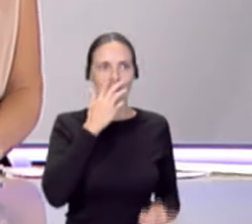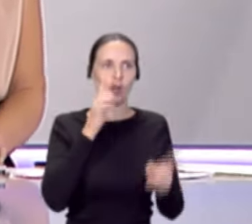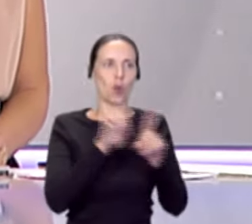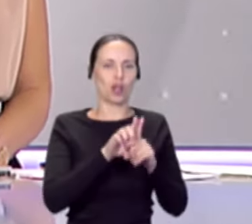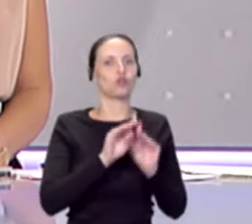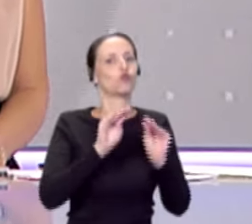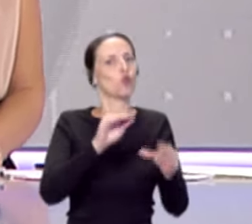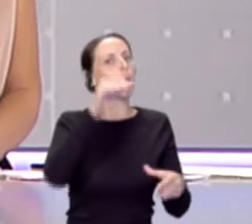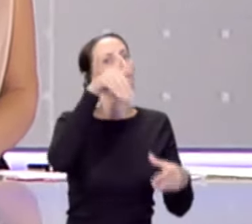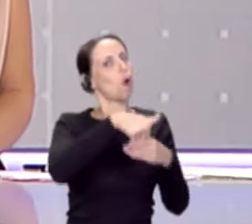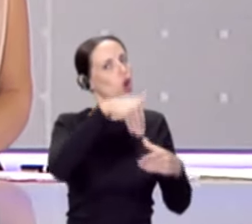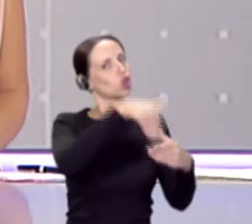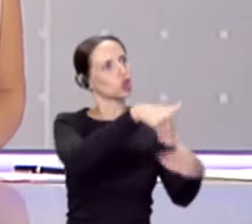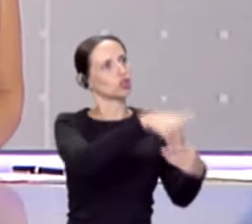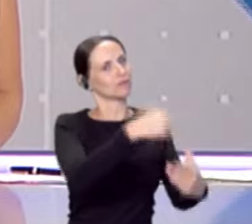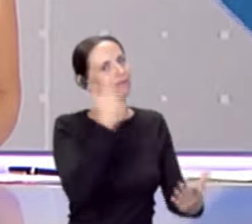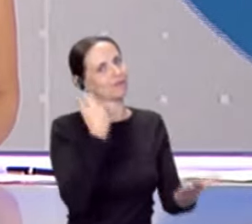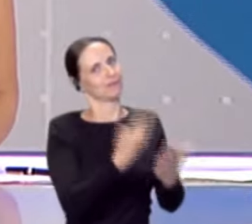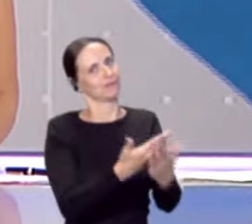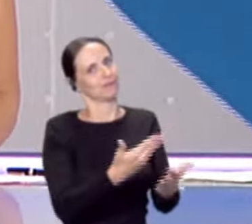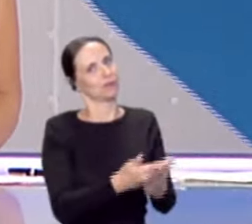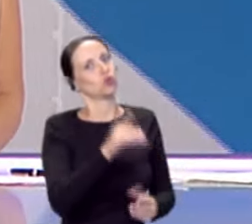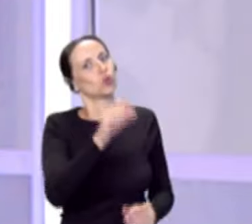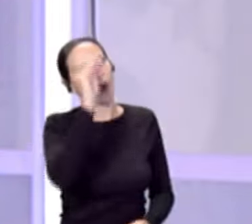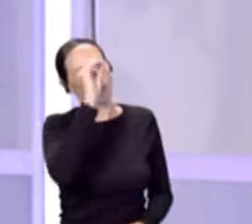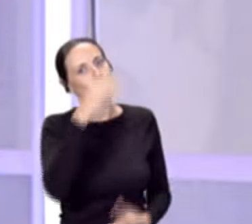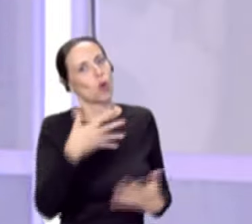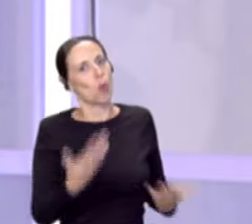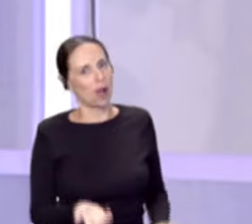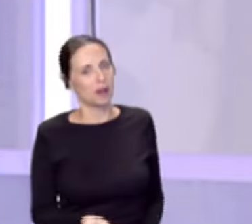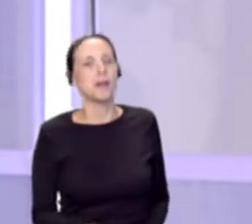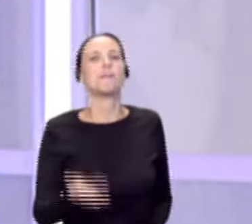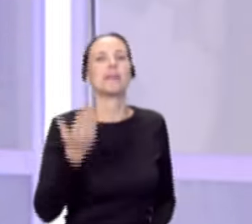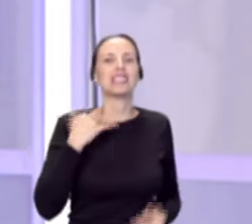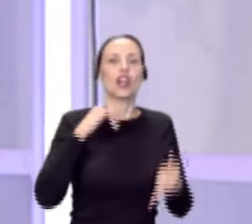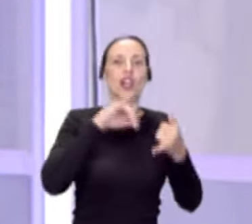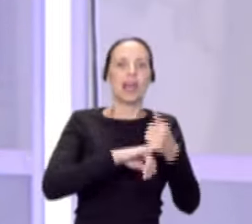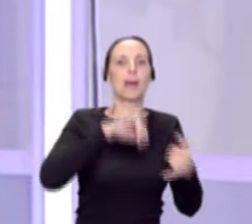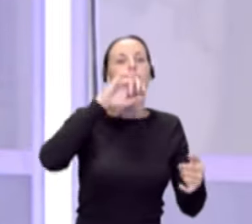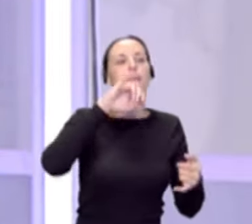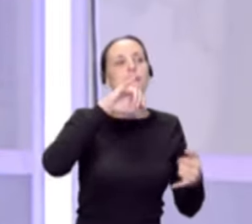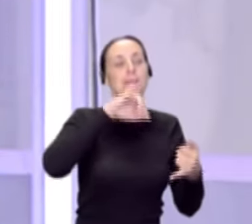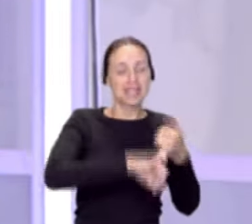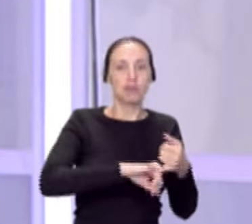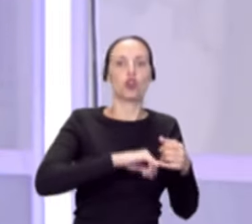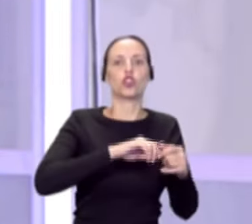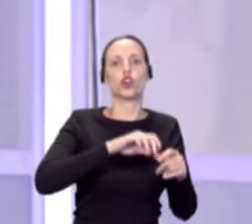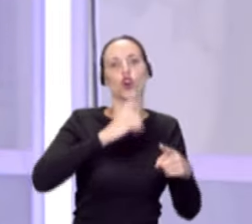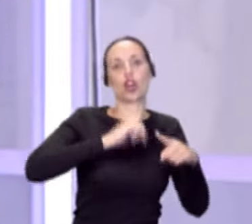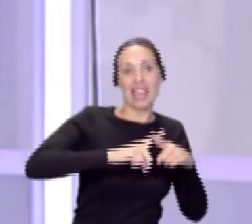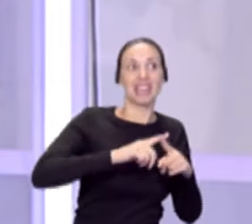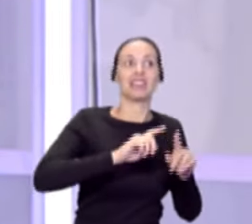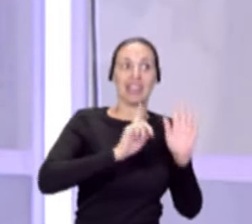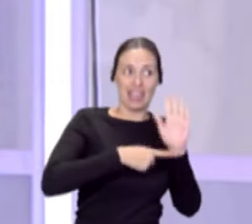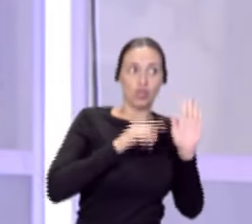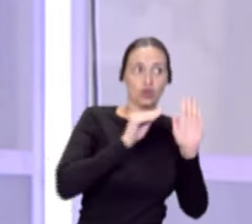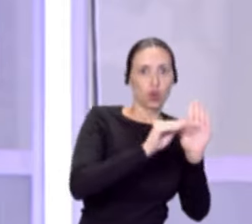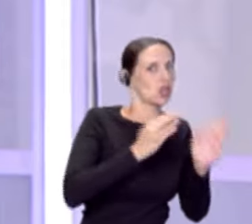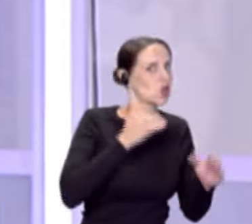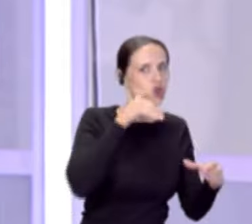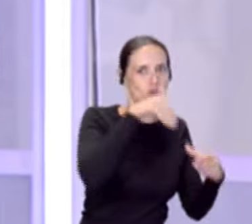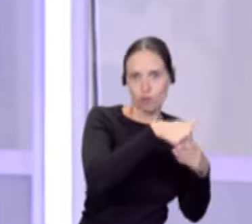votaciones donde demuestran dónde estás, ¿no? En su momento la ley de matrimonio homosexual, etcétera, derecho al aborto, no hace falta declaraciones, lo que hacen falta